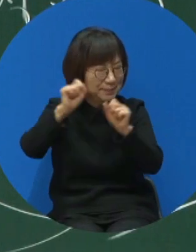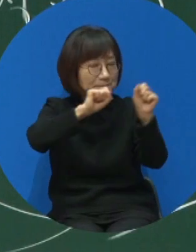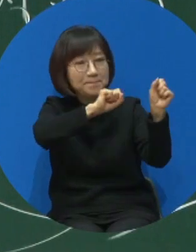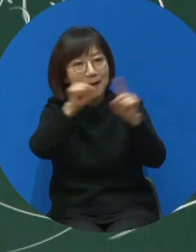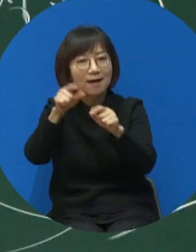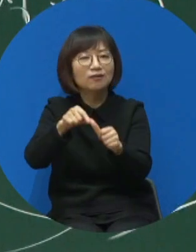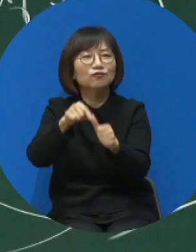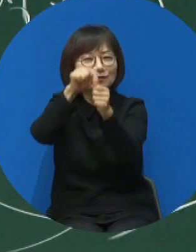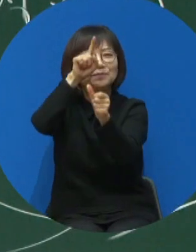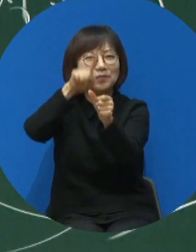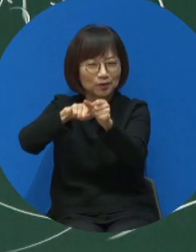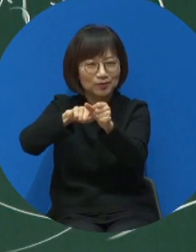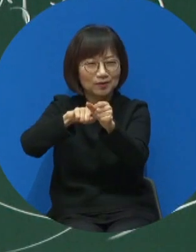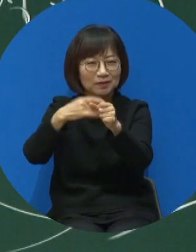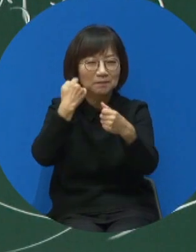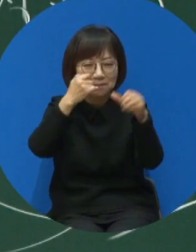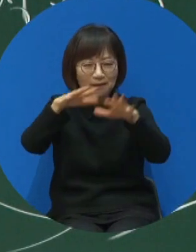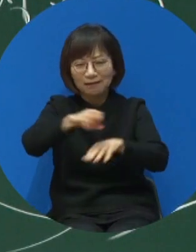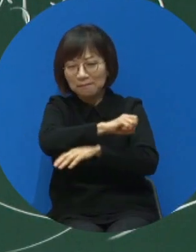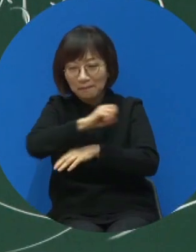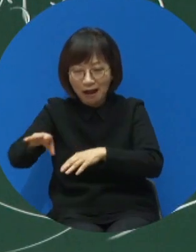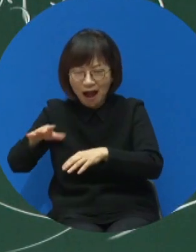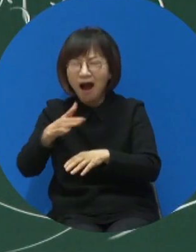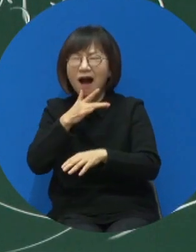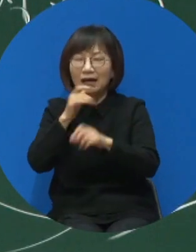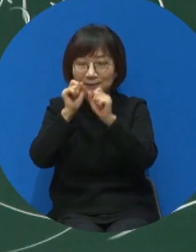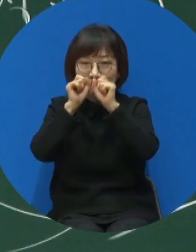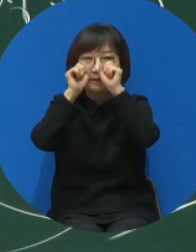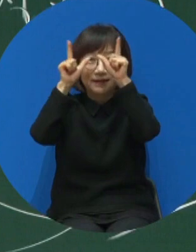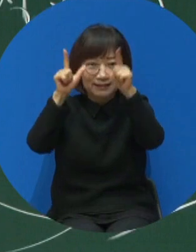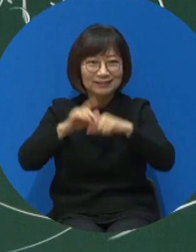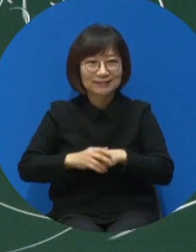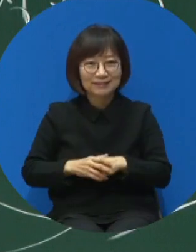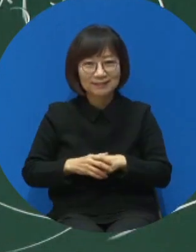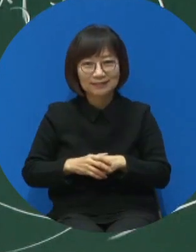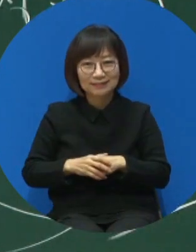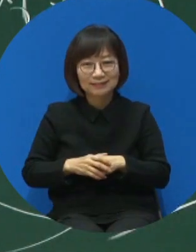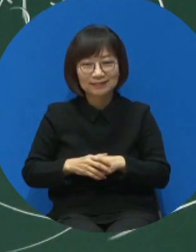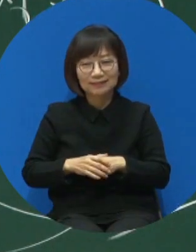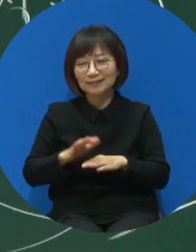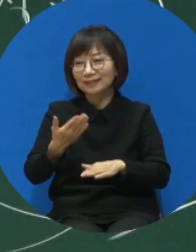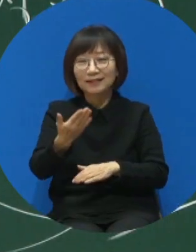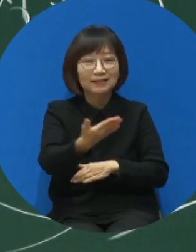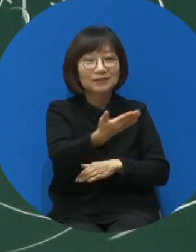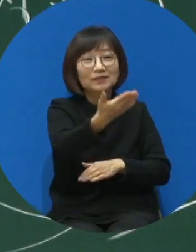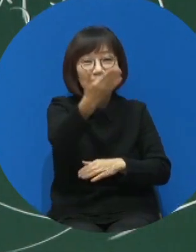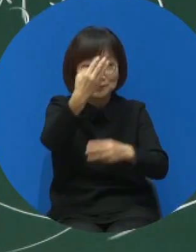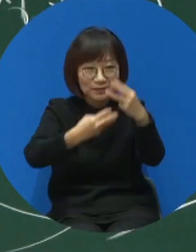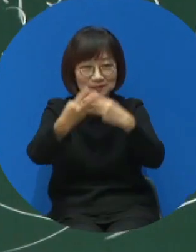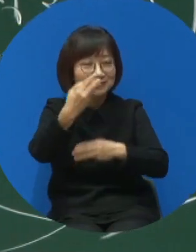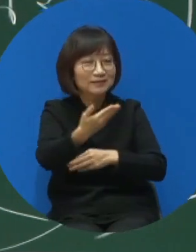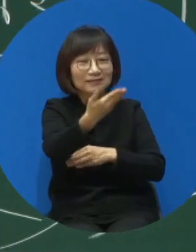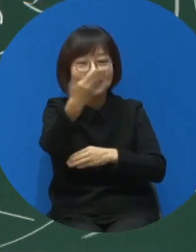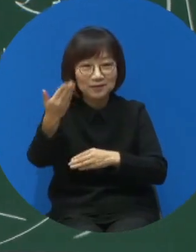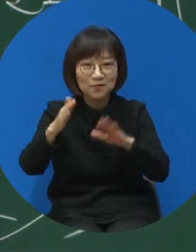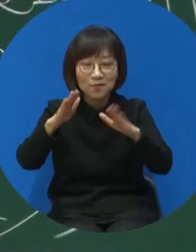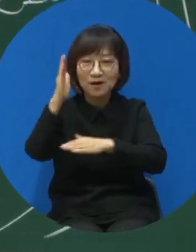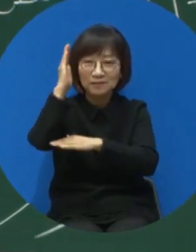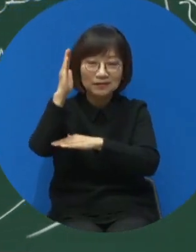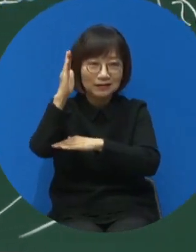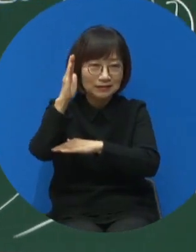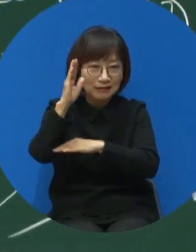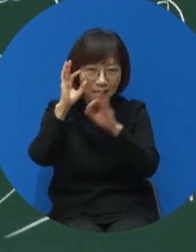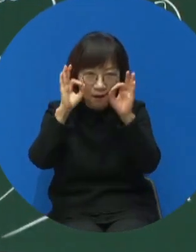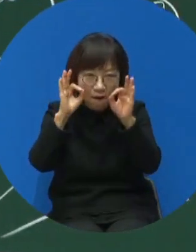de momento el dron sigue un mes y tucumán a dónde voy con los remanentes aunque sólo escuchen el mensaje vendrán las